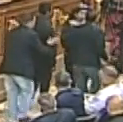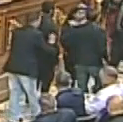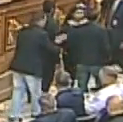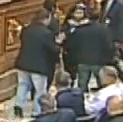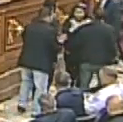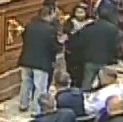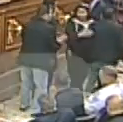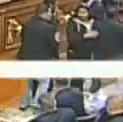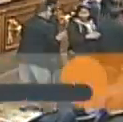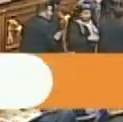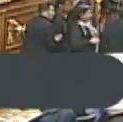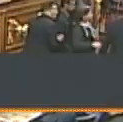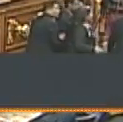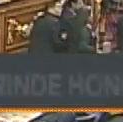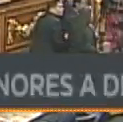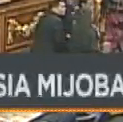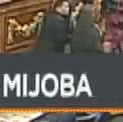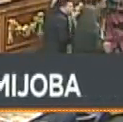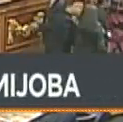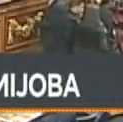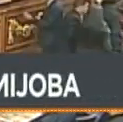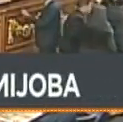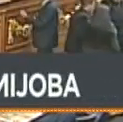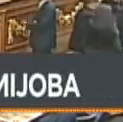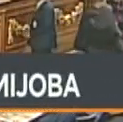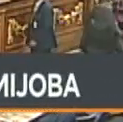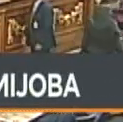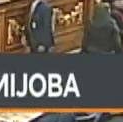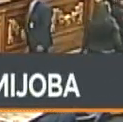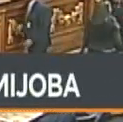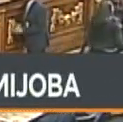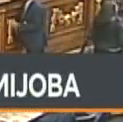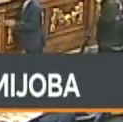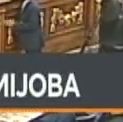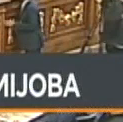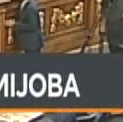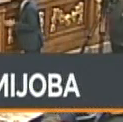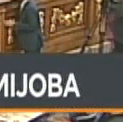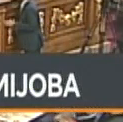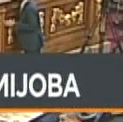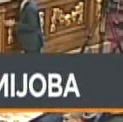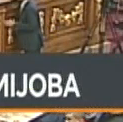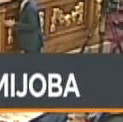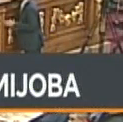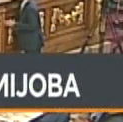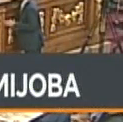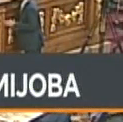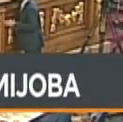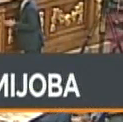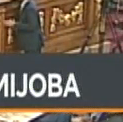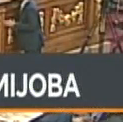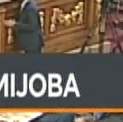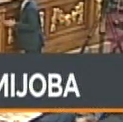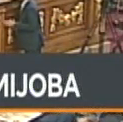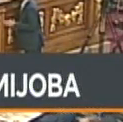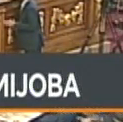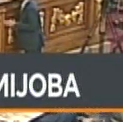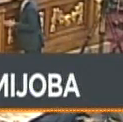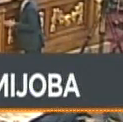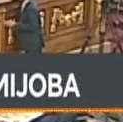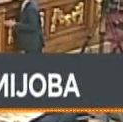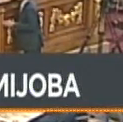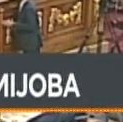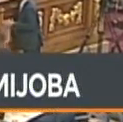Economía Diversificada y Productiva ha estado en trabajo permanente y en discusión de los 8 proyectos de leyes para el Plan de Paz